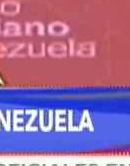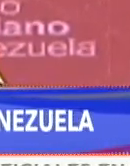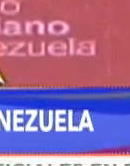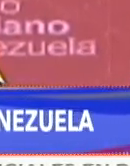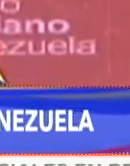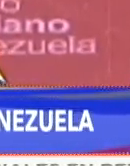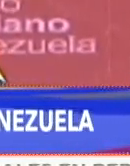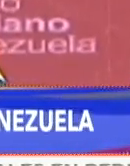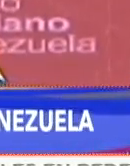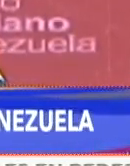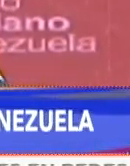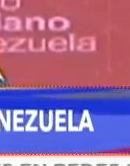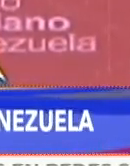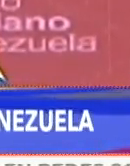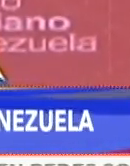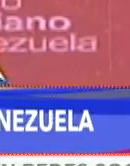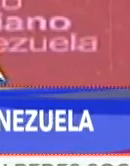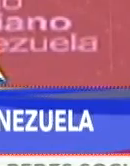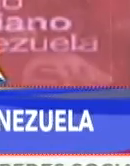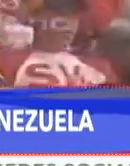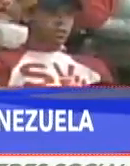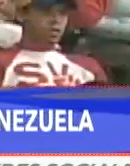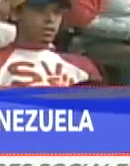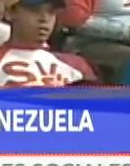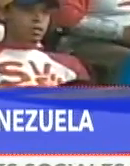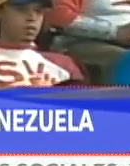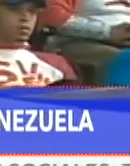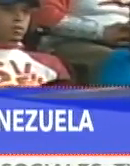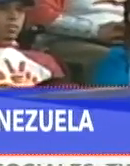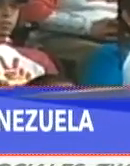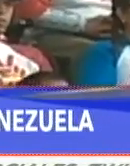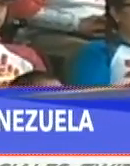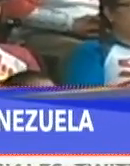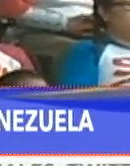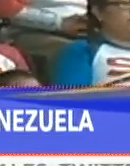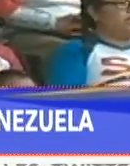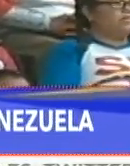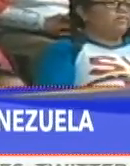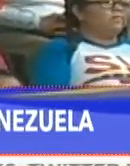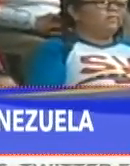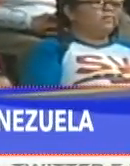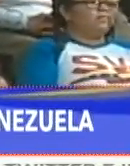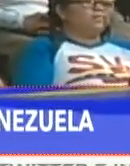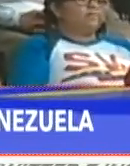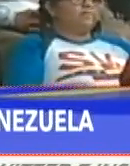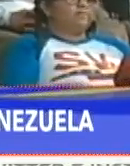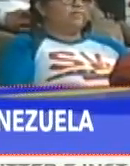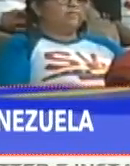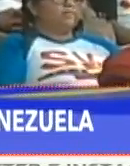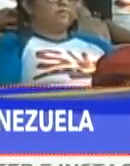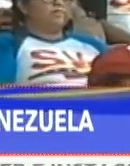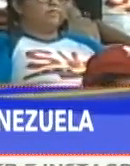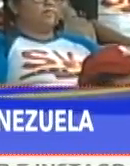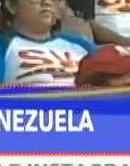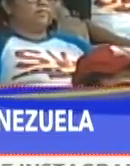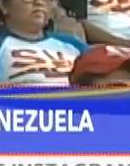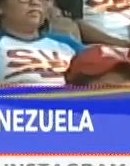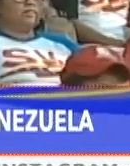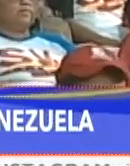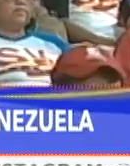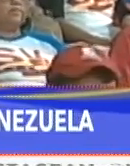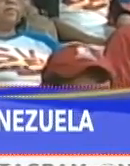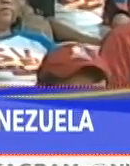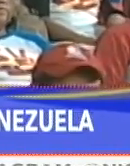el bloqueo y los diferentes mecanismos que los enemigos de la patria han utilizado para doblegar nuestra voluntad y nuestra